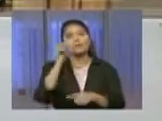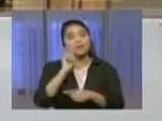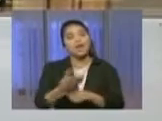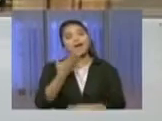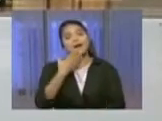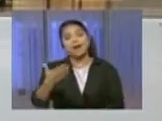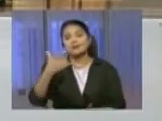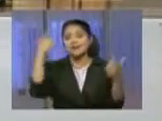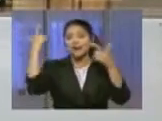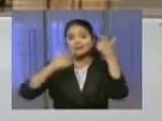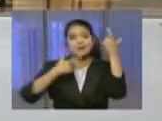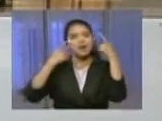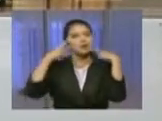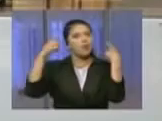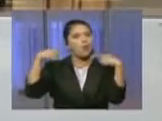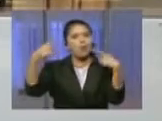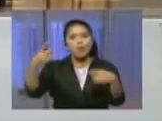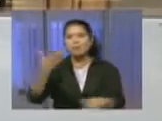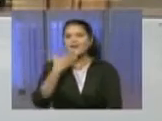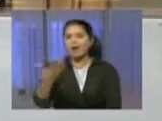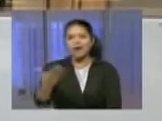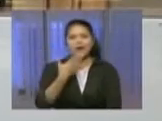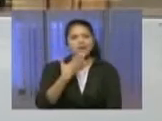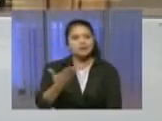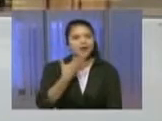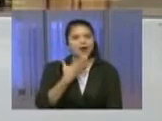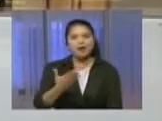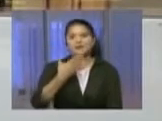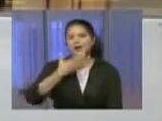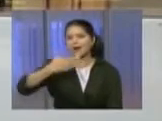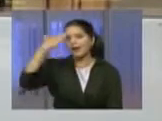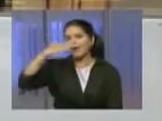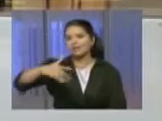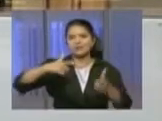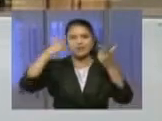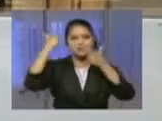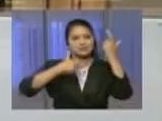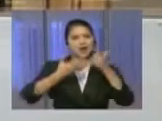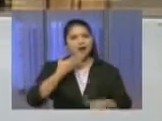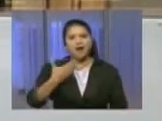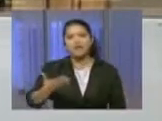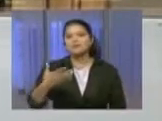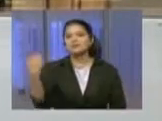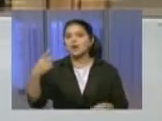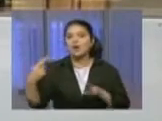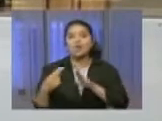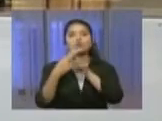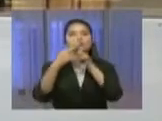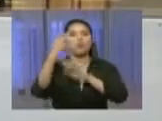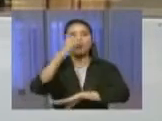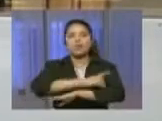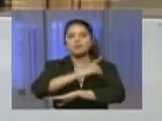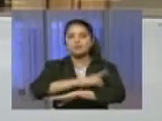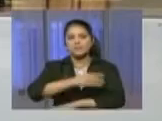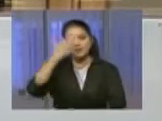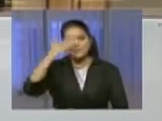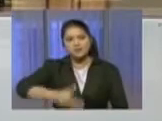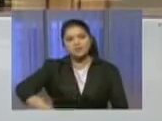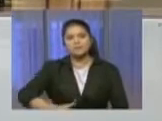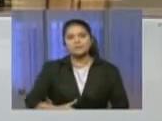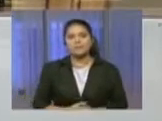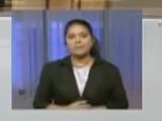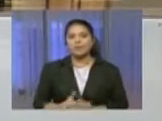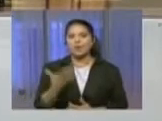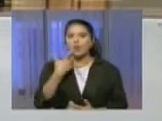a Chávez todos los días de la vida al Cadete Chávez al que se encontró con la disciplina militar con el